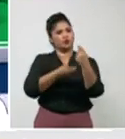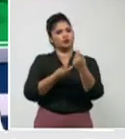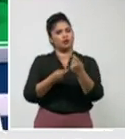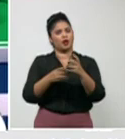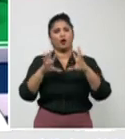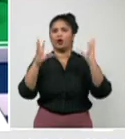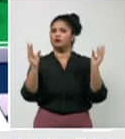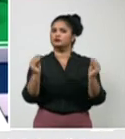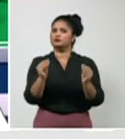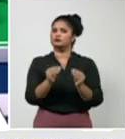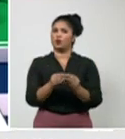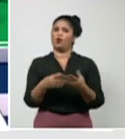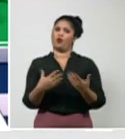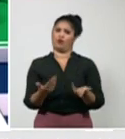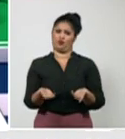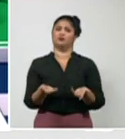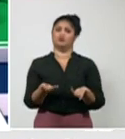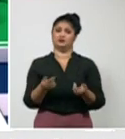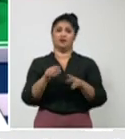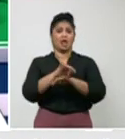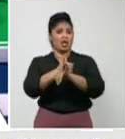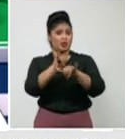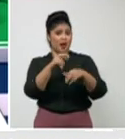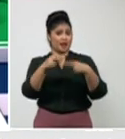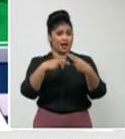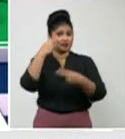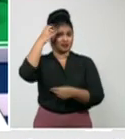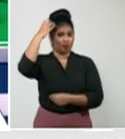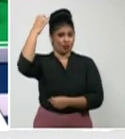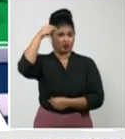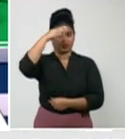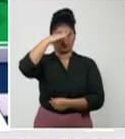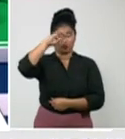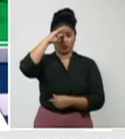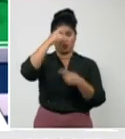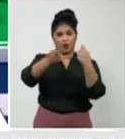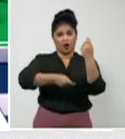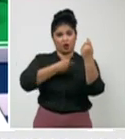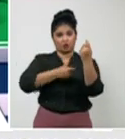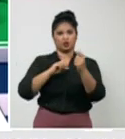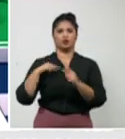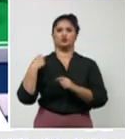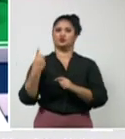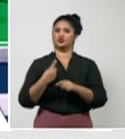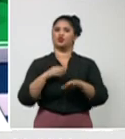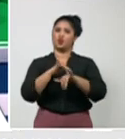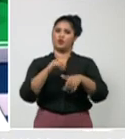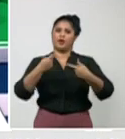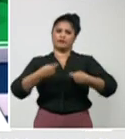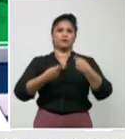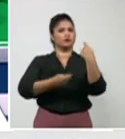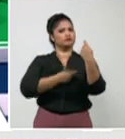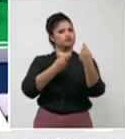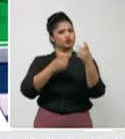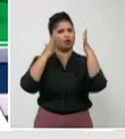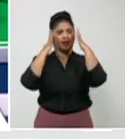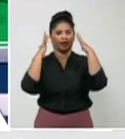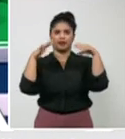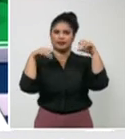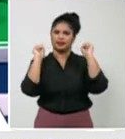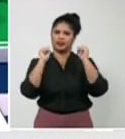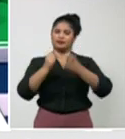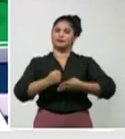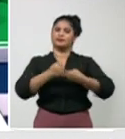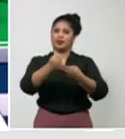tareas que la revolución ha venido desarrollando. Con este comportamiento del día de ayer, pues Guantánamo se